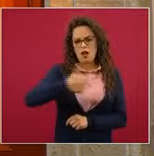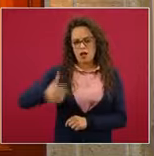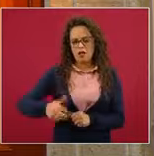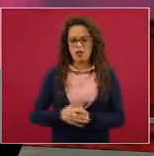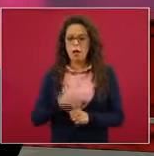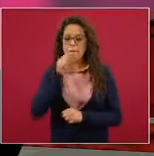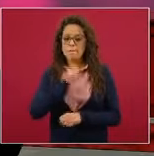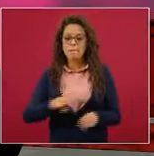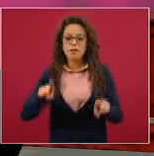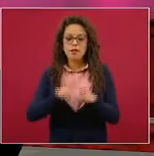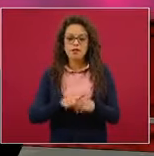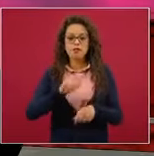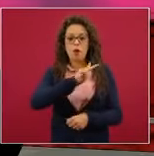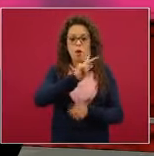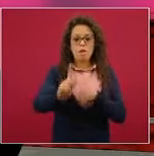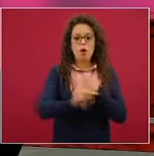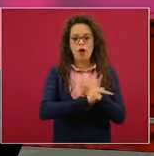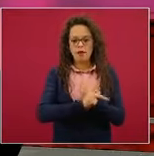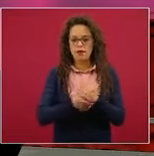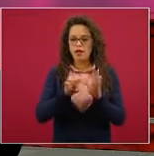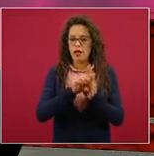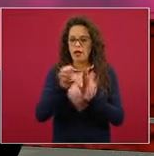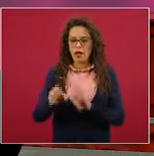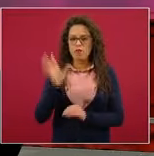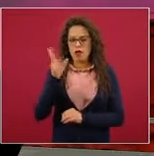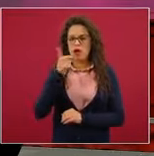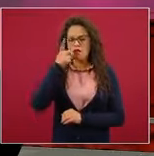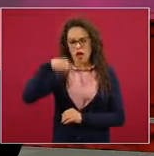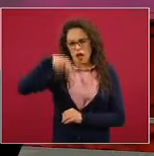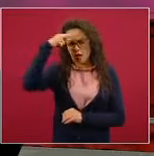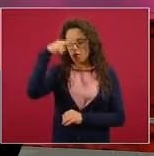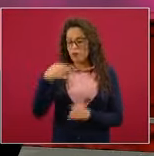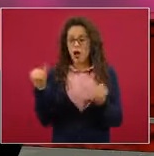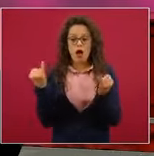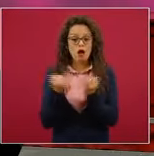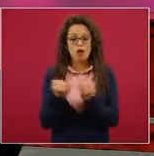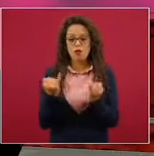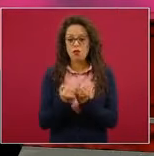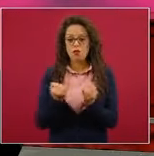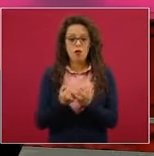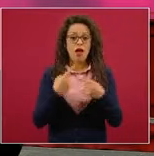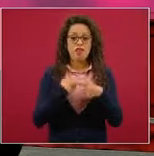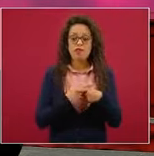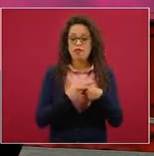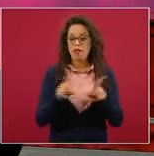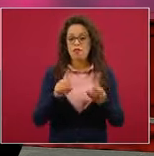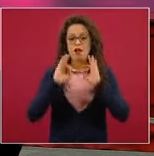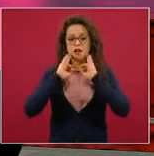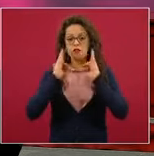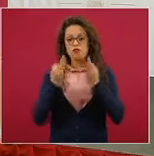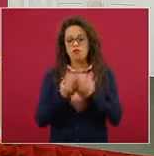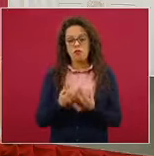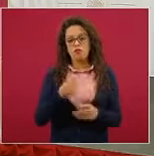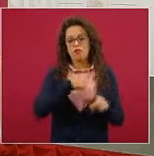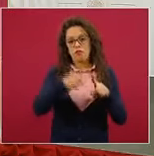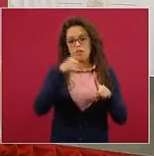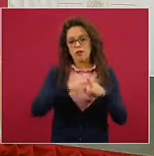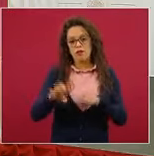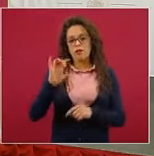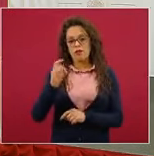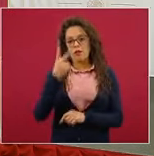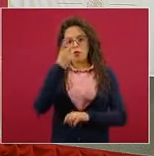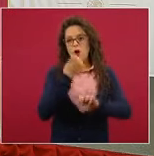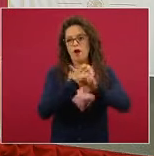interior de los países, ya lo hemos comentado, en México se ha comportado de esa manera, es decir, diferente en las 32 entidades